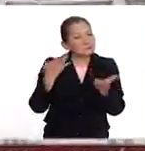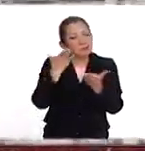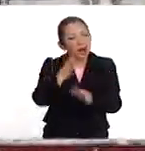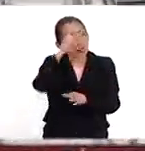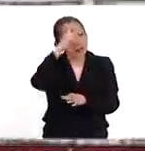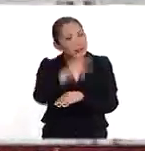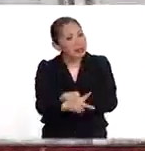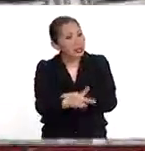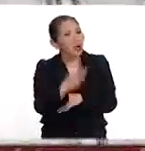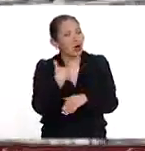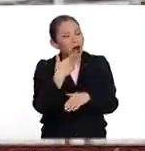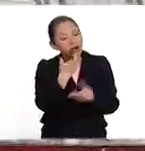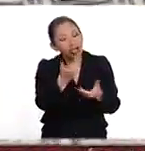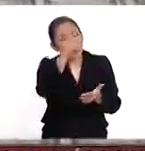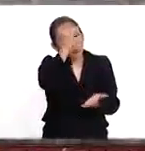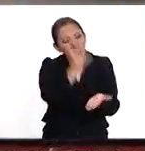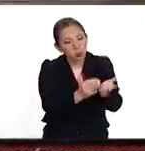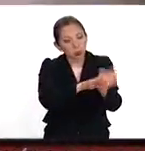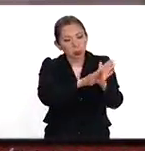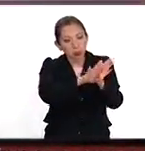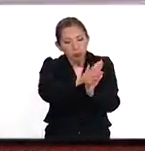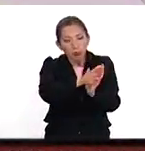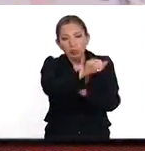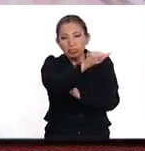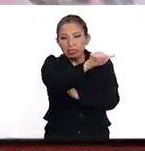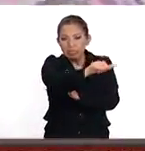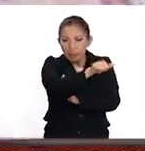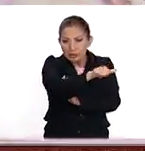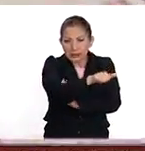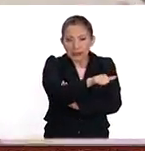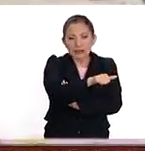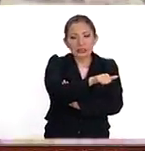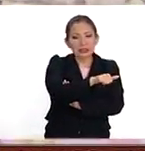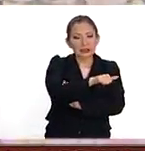Banco de México hizo esta reducción en el crecimiento del 16,